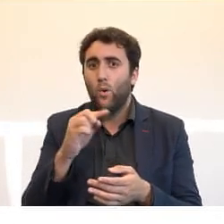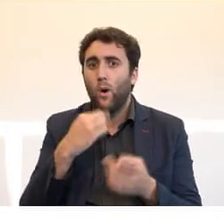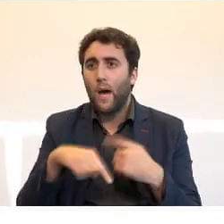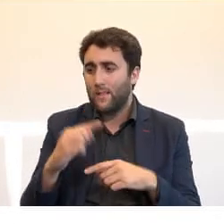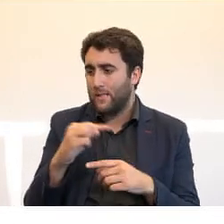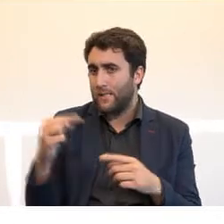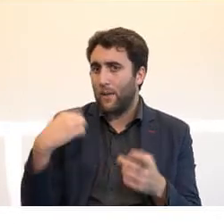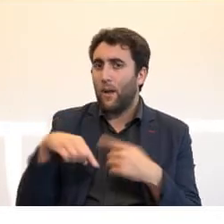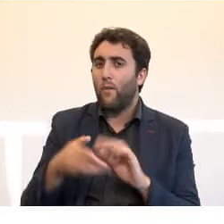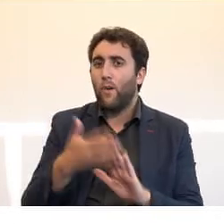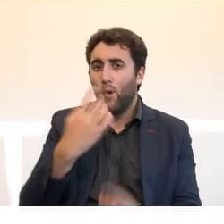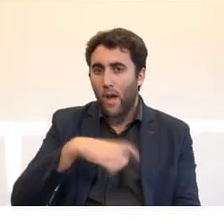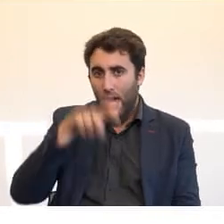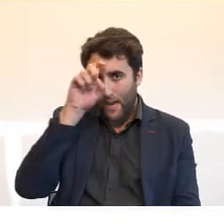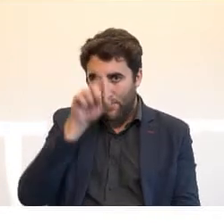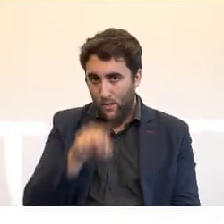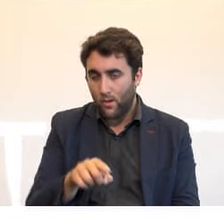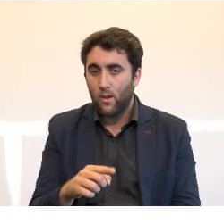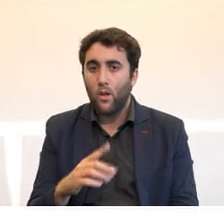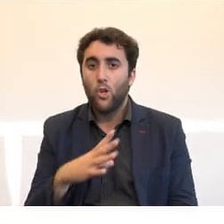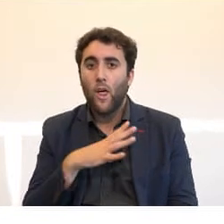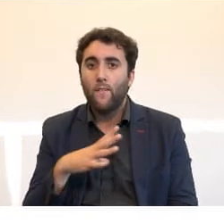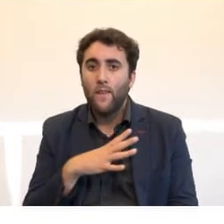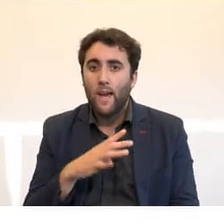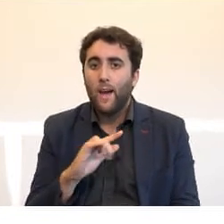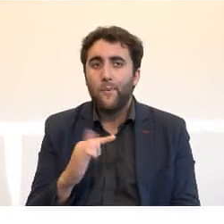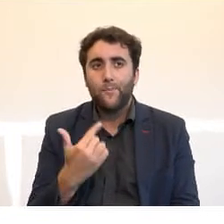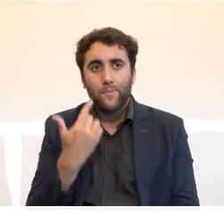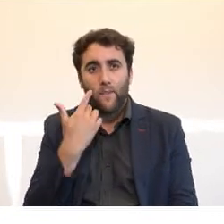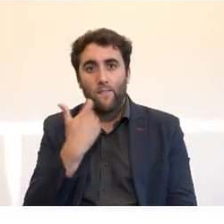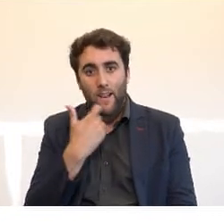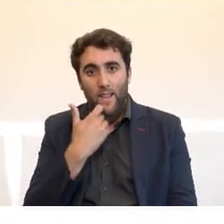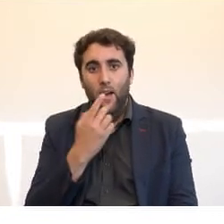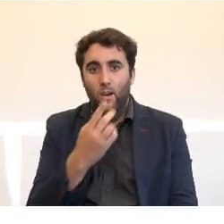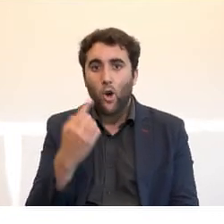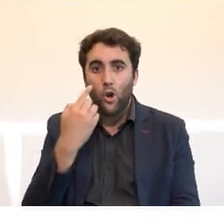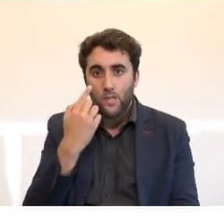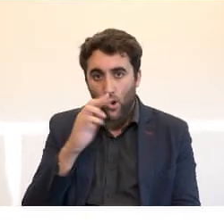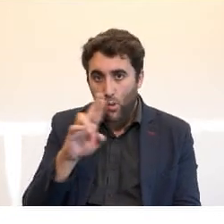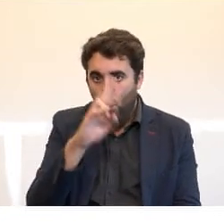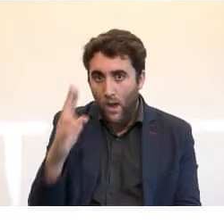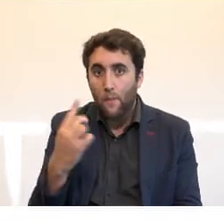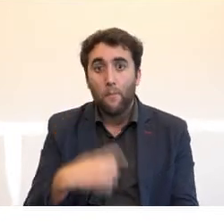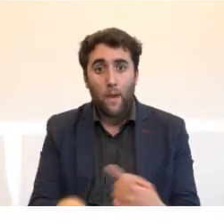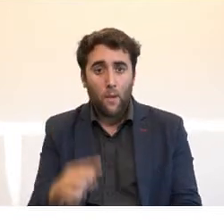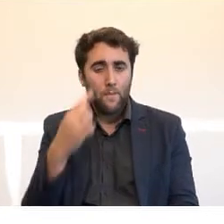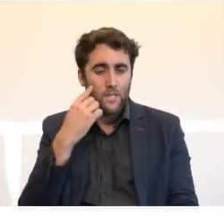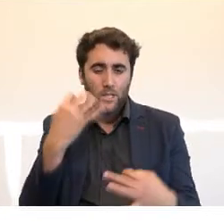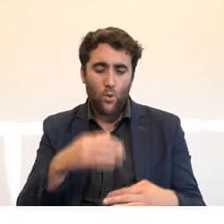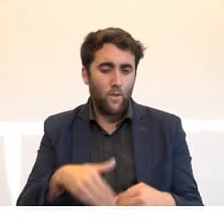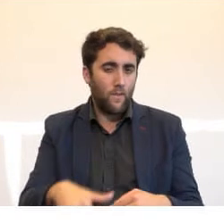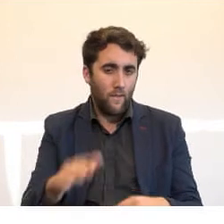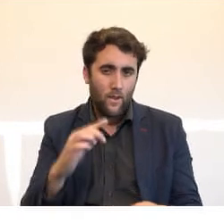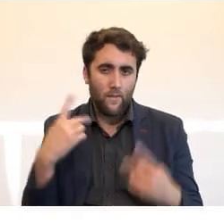regresamos de Egipto. Todavía no hemos tenido la oportunidad y el gusto de viajar a Uruguay, pero estoy seguro que lo haremos